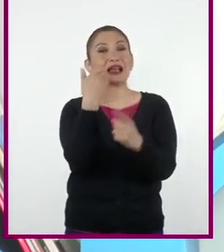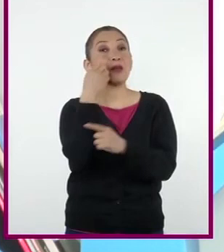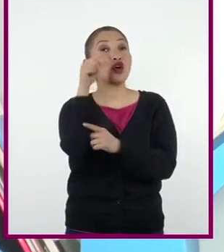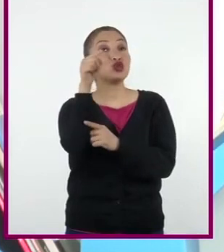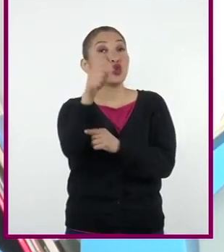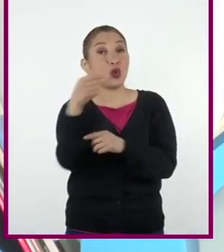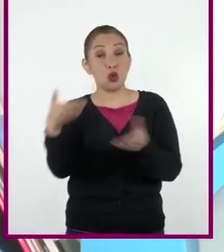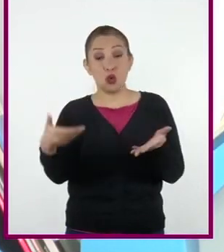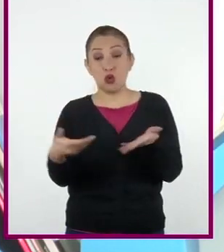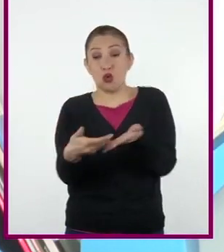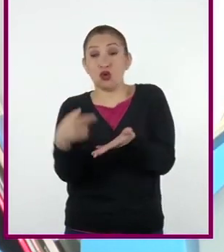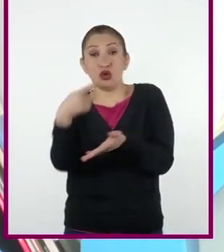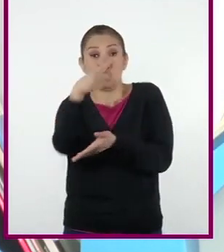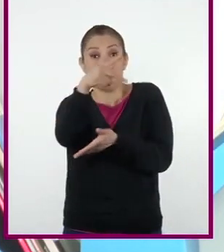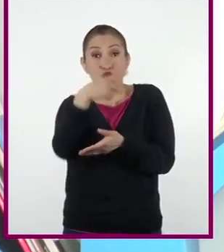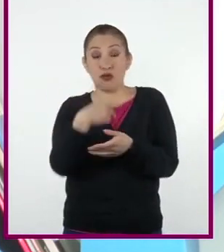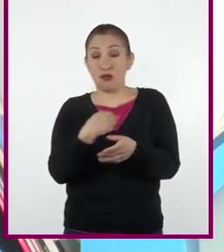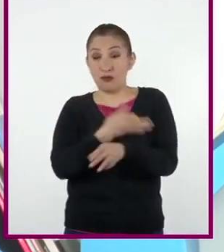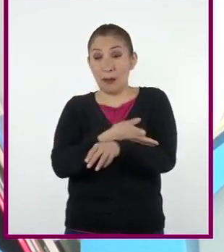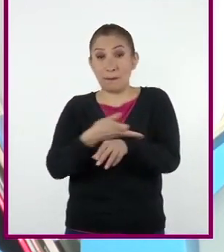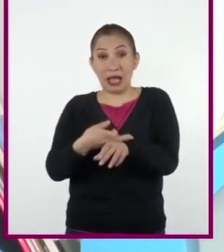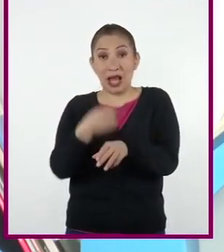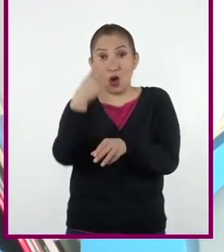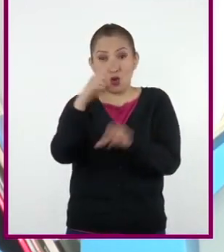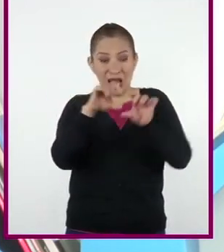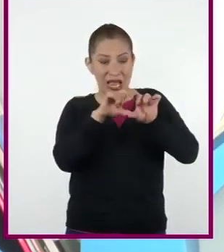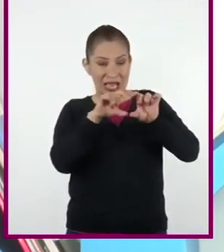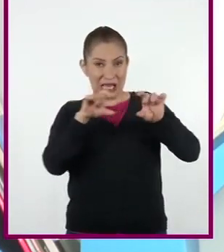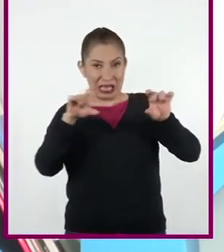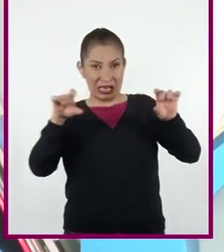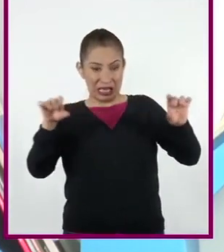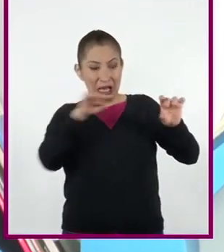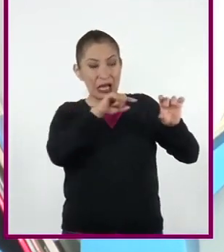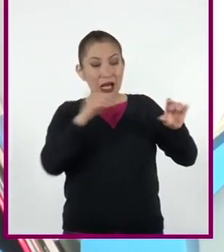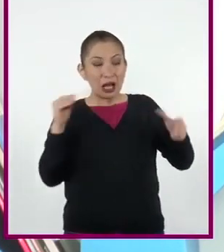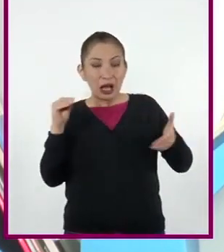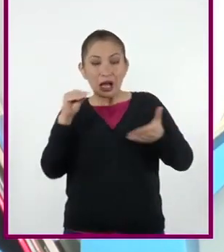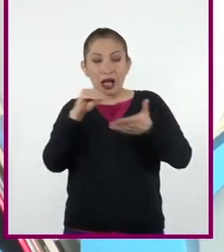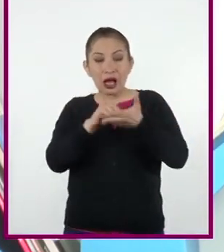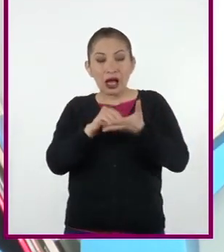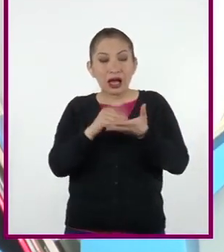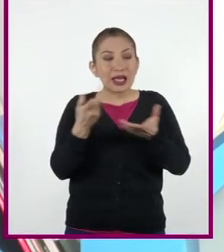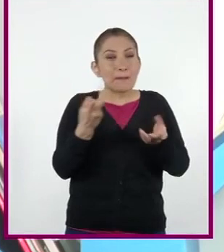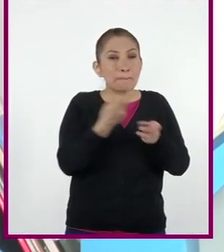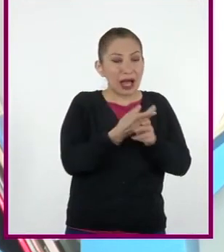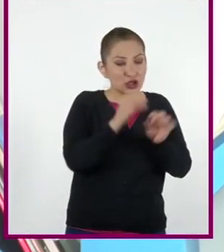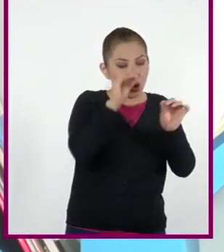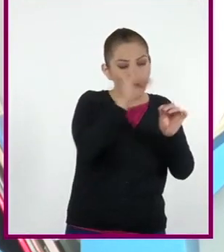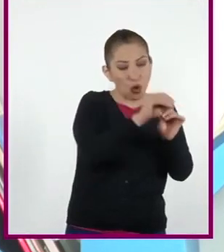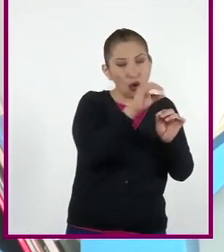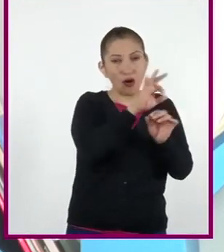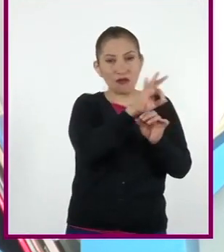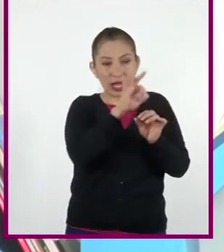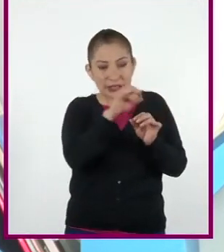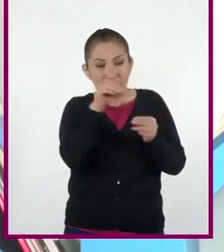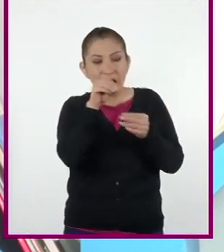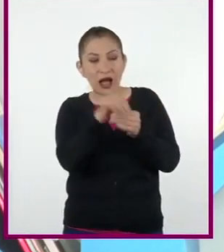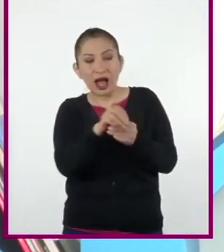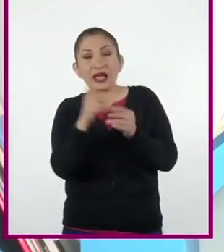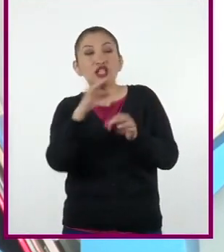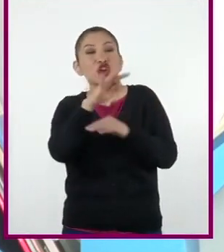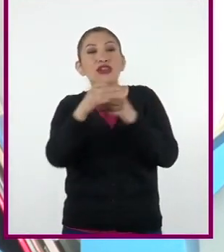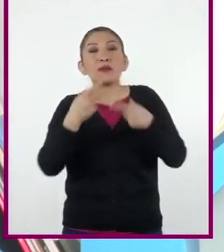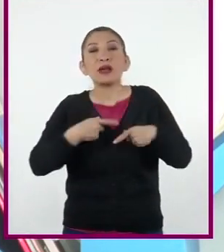Queremos que le presenten a sus familiares una línea del tiempo que incluya hechos y procesos de todas las